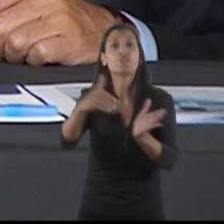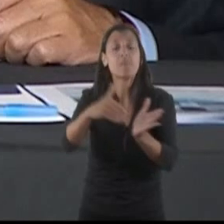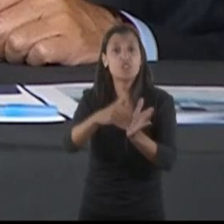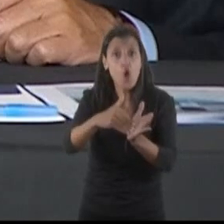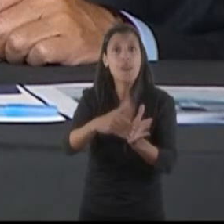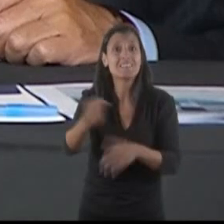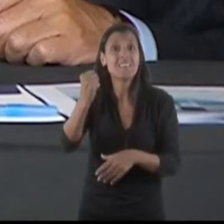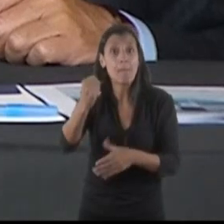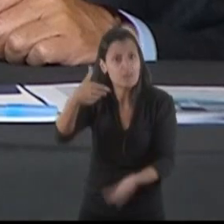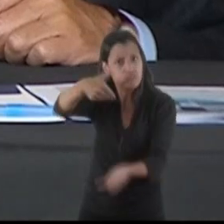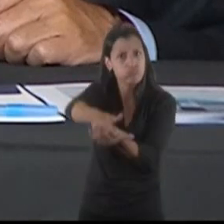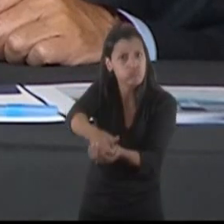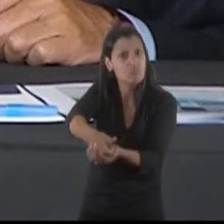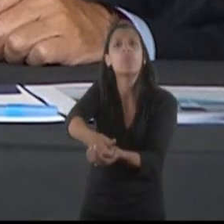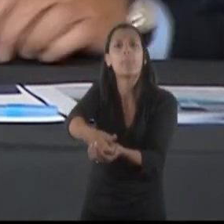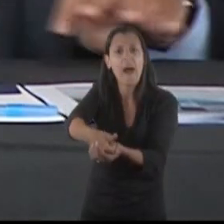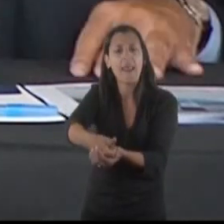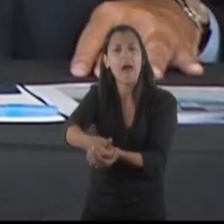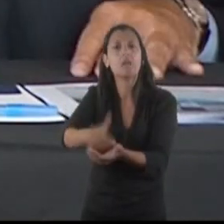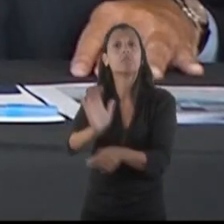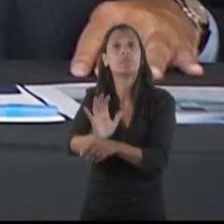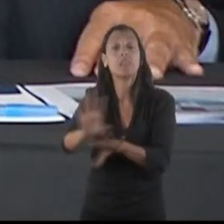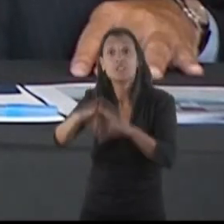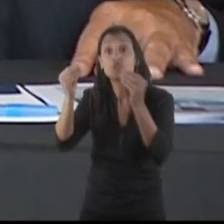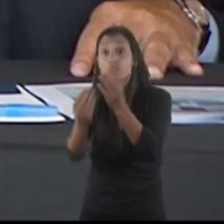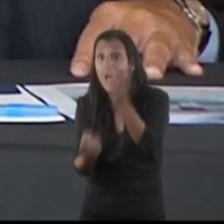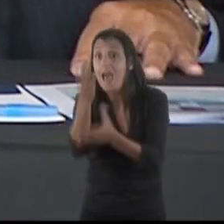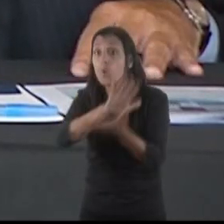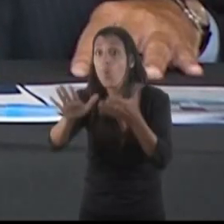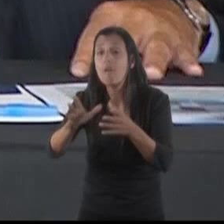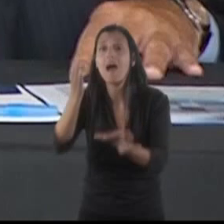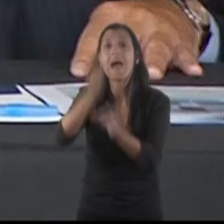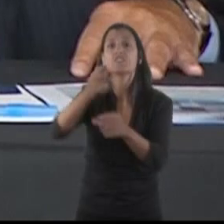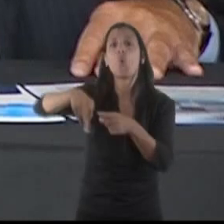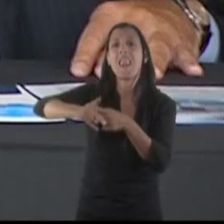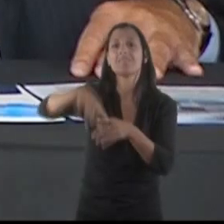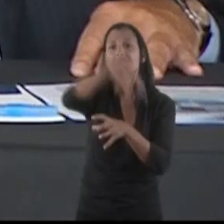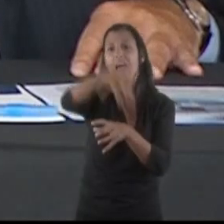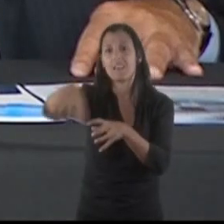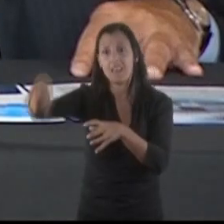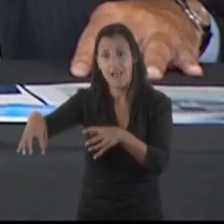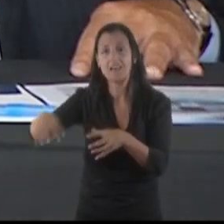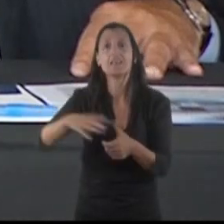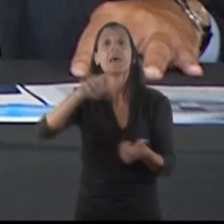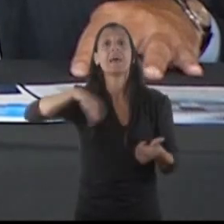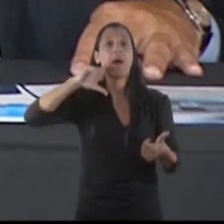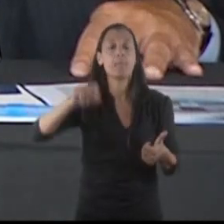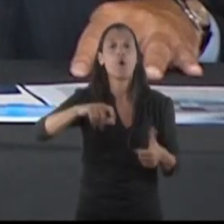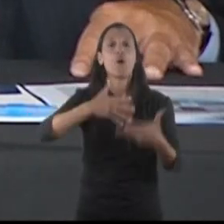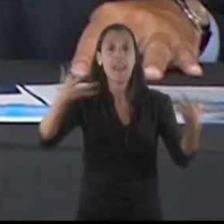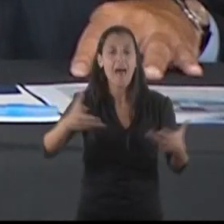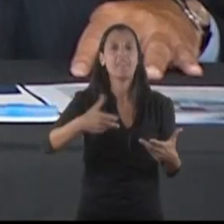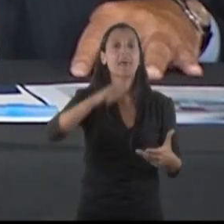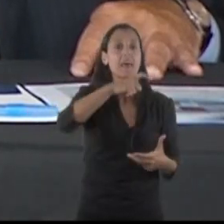millones de pesos para desarrollar 4 escuelas técnicas en Apóstoles, en Campo Grande, en Cerro